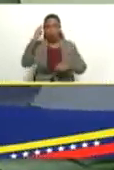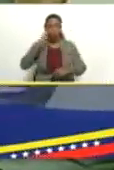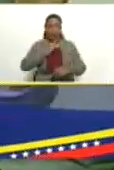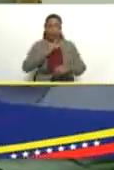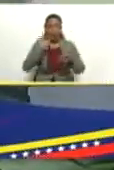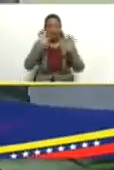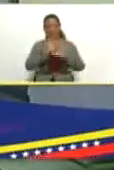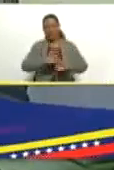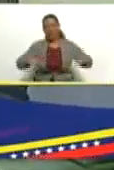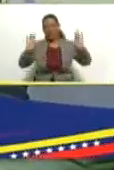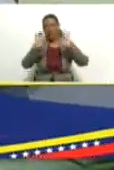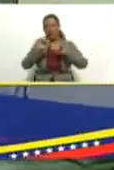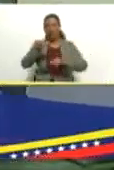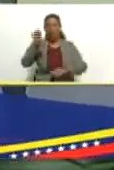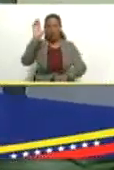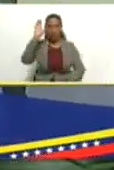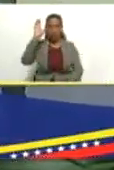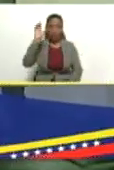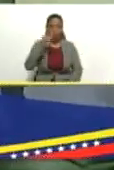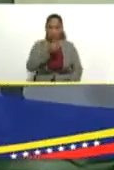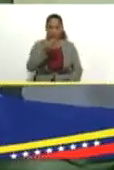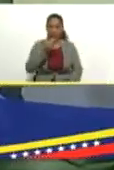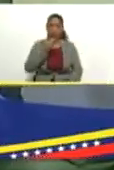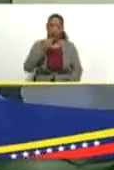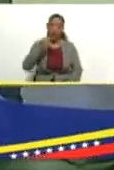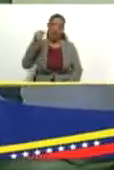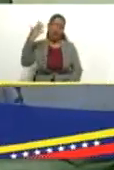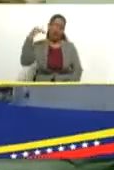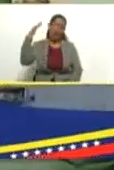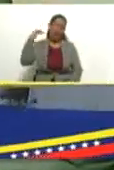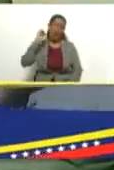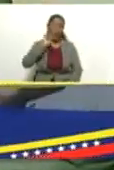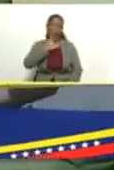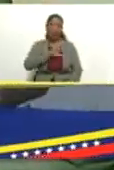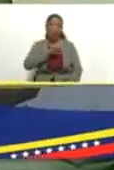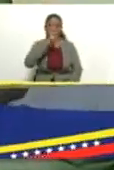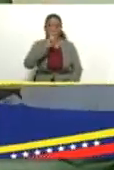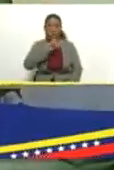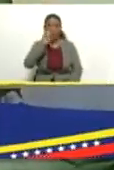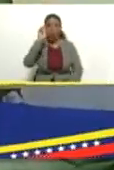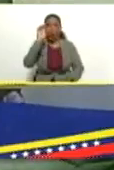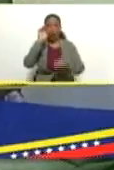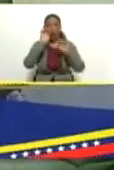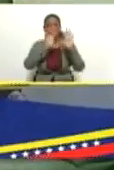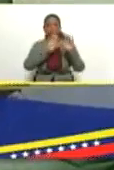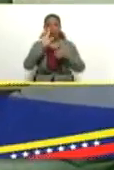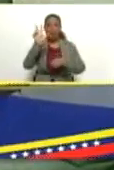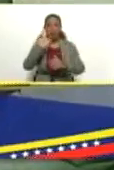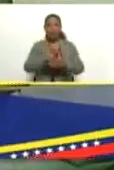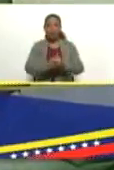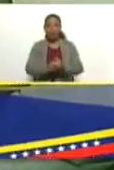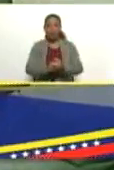Nadie en este país, muchachos, ustedes estaban muy jóvenes. Era el año 93.